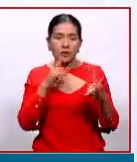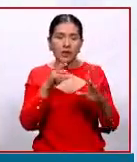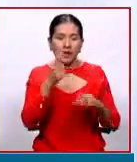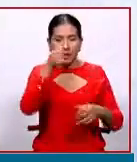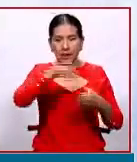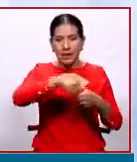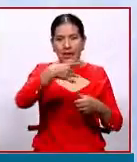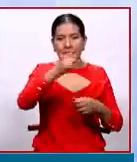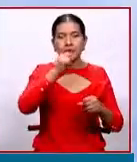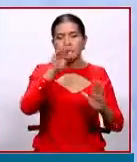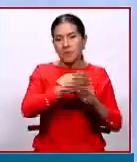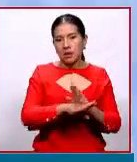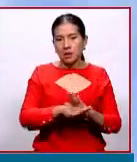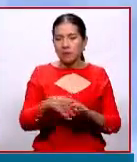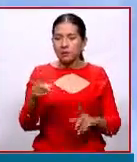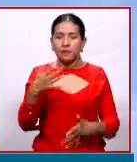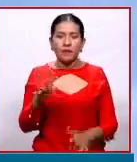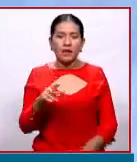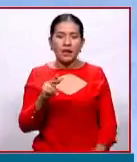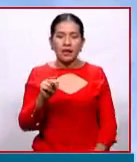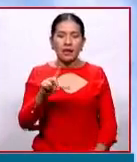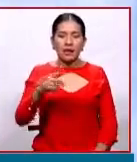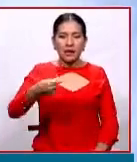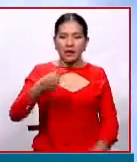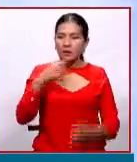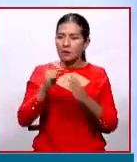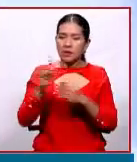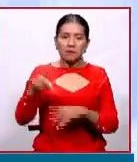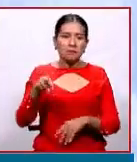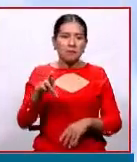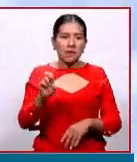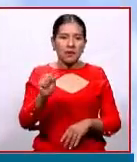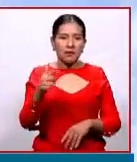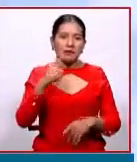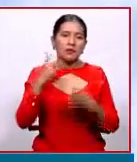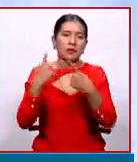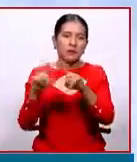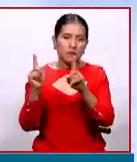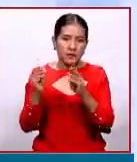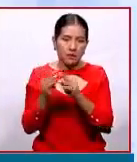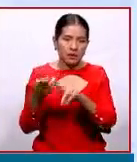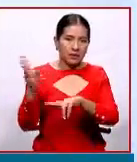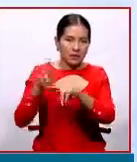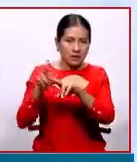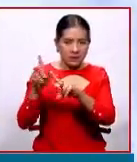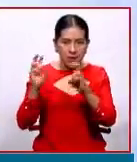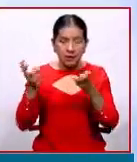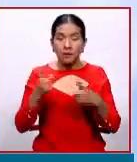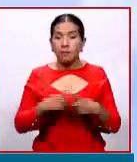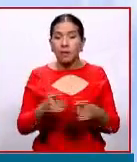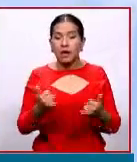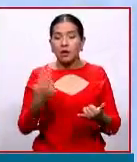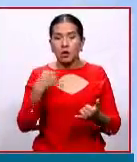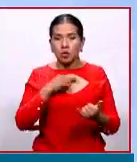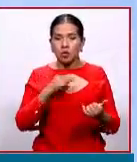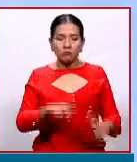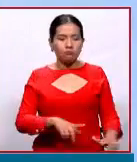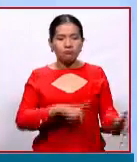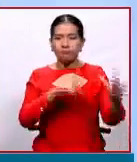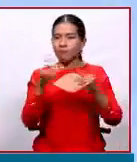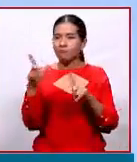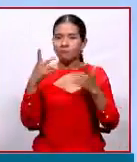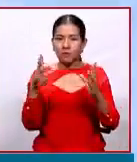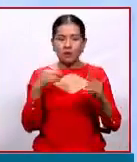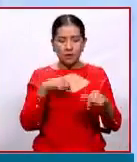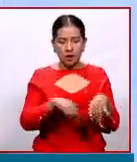el presal, que el gas que tenemos del presal. Y bueno, la ventaja principal que nosotros tenemos es que ya la infraestructura para poder